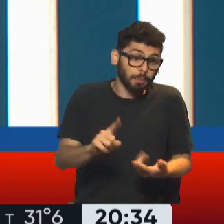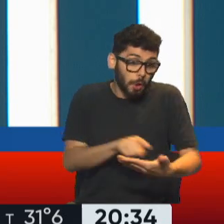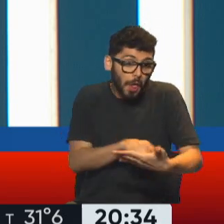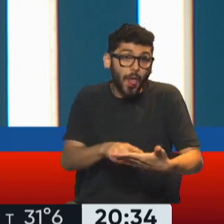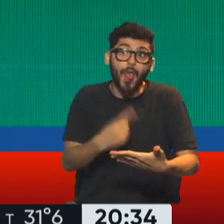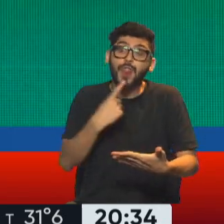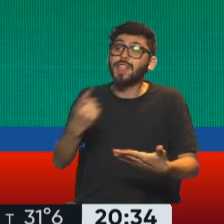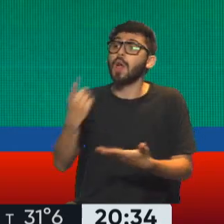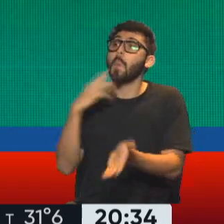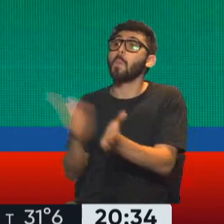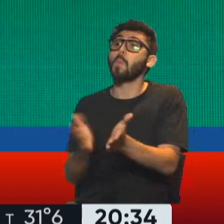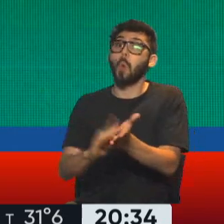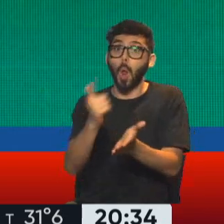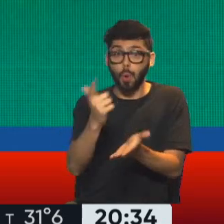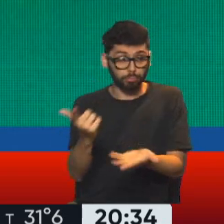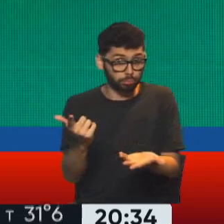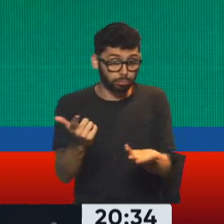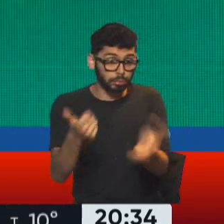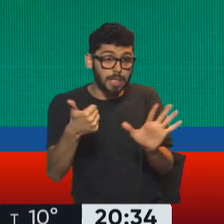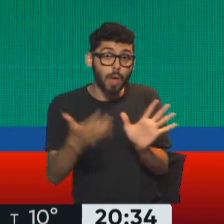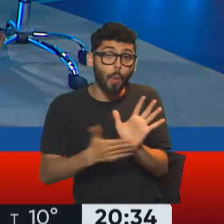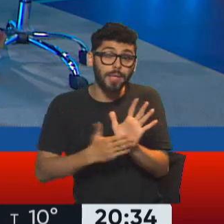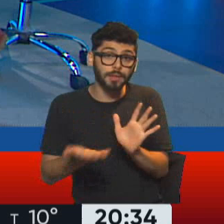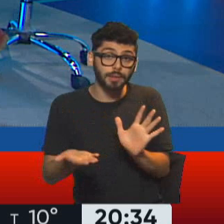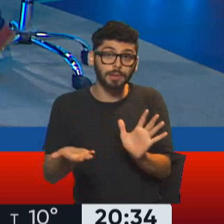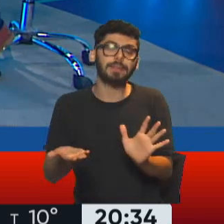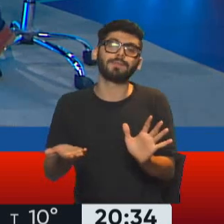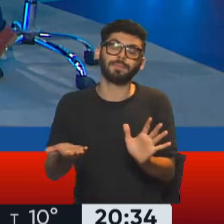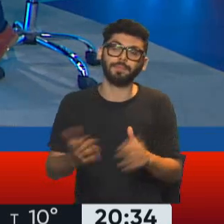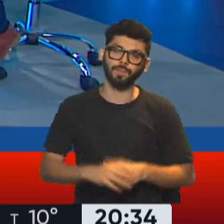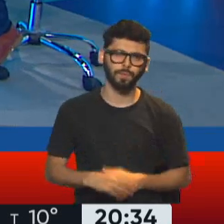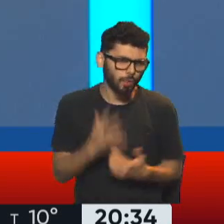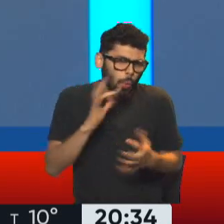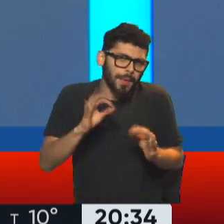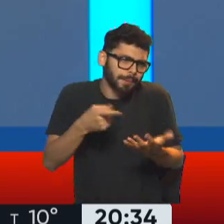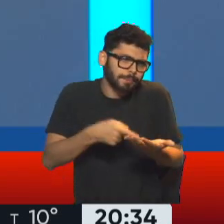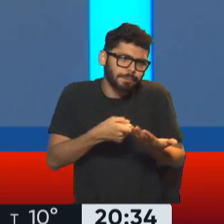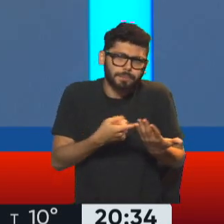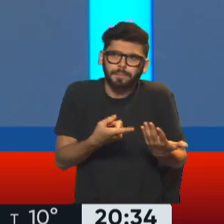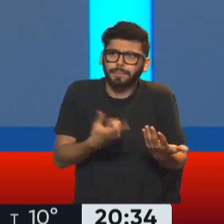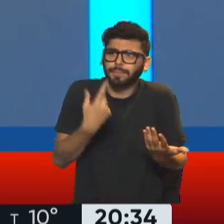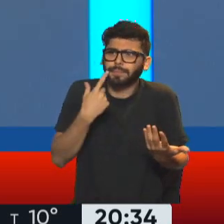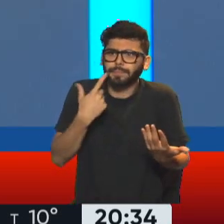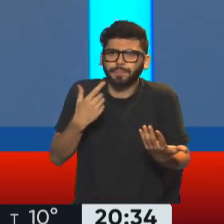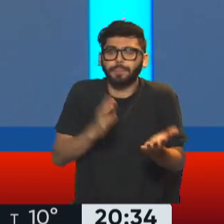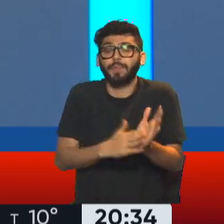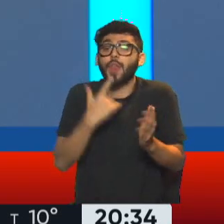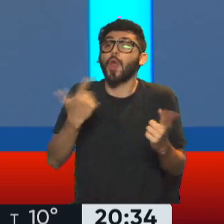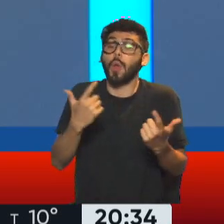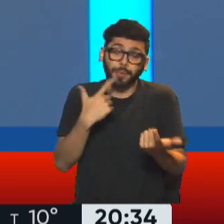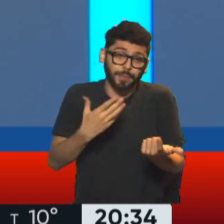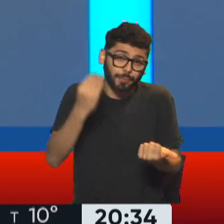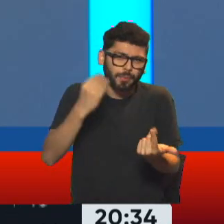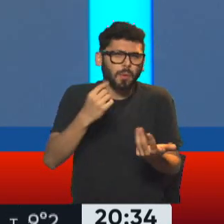realidad. Claro, bueno, nada, me parece de lo que hemos visto se condice con la realidad. No, fíjate, había un cartel allí que decía Camilo